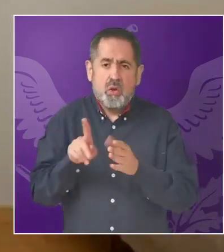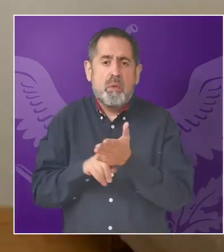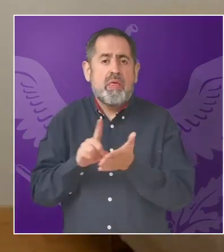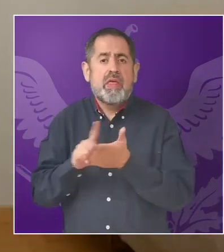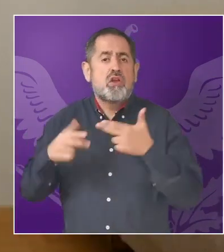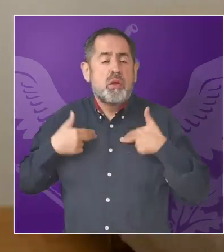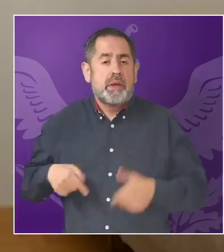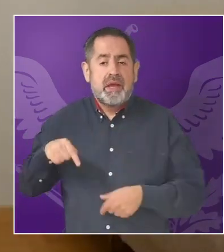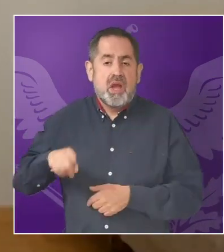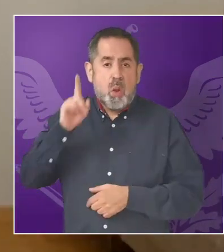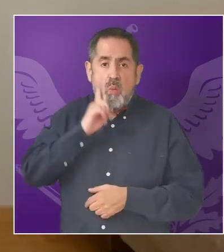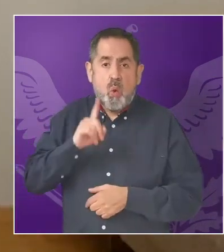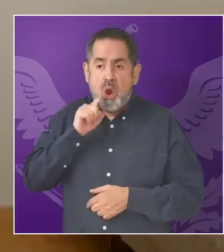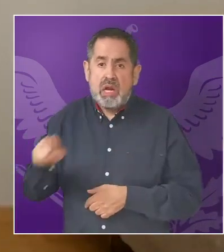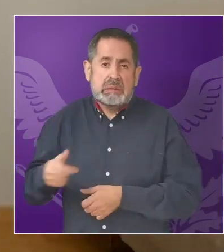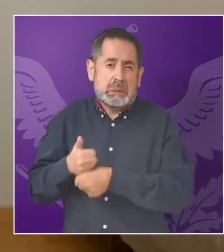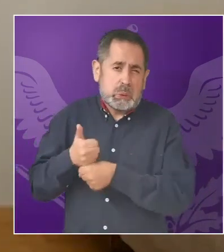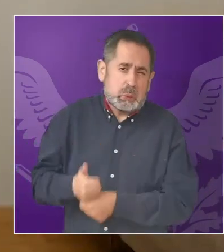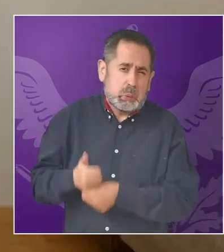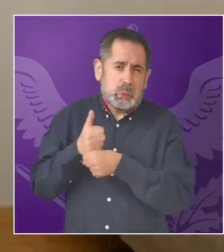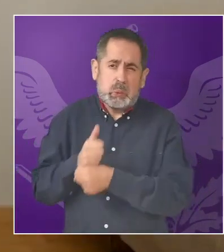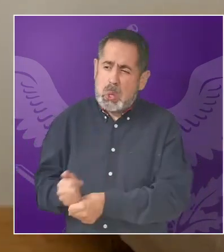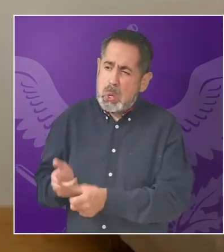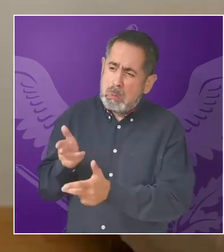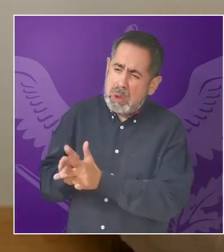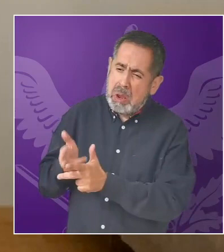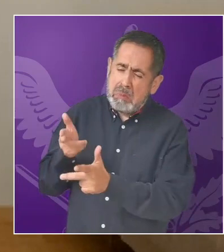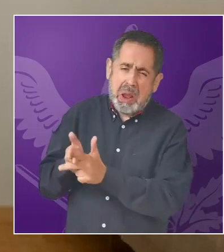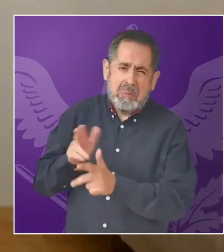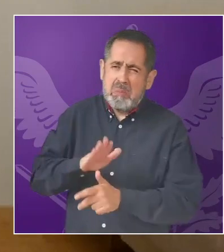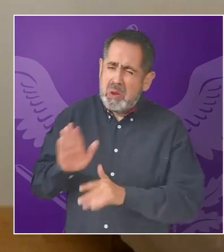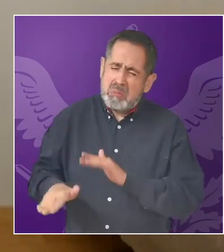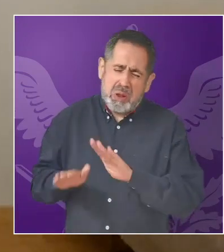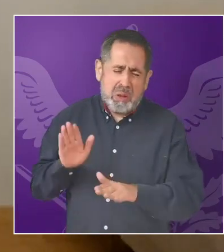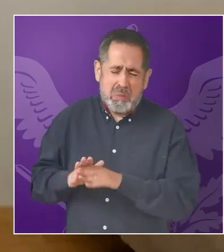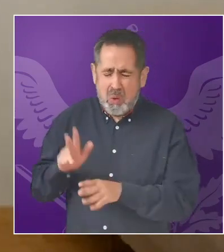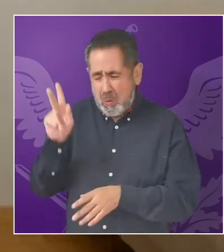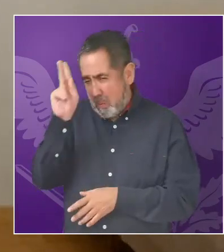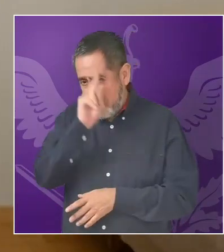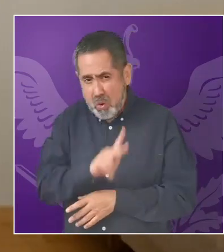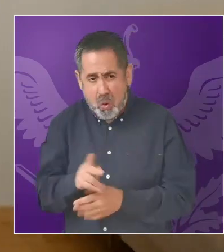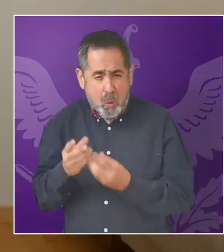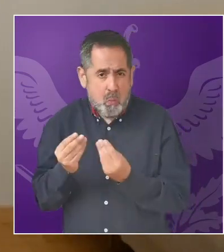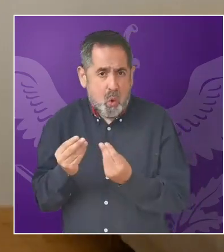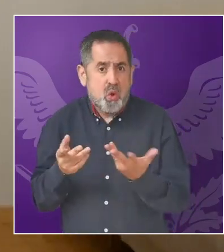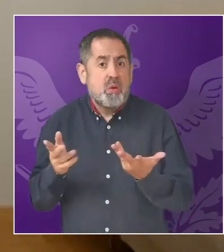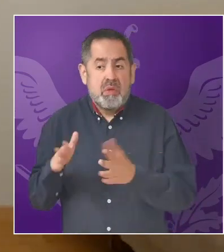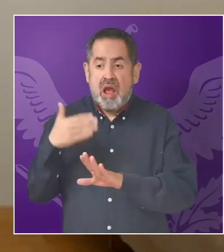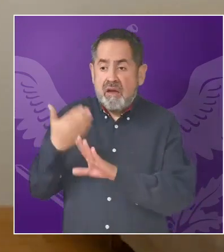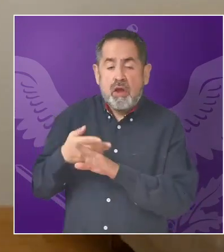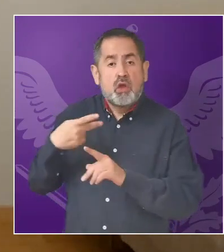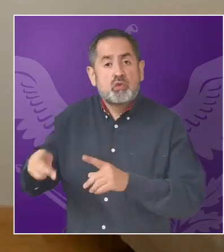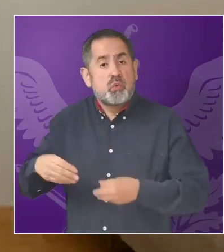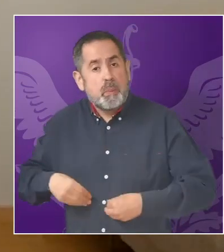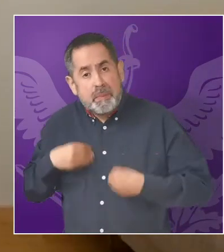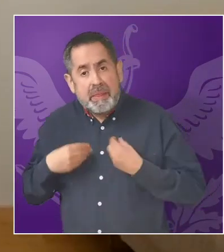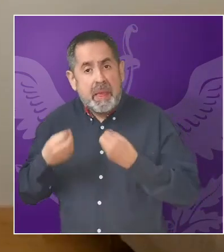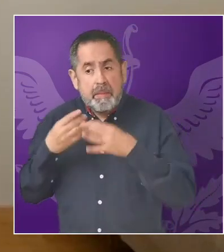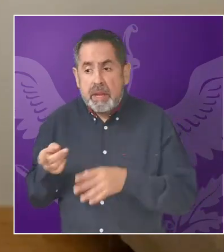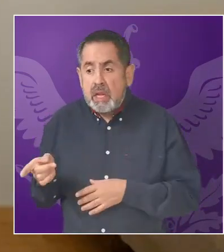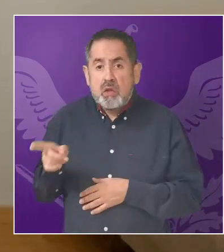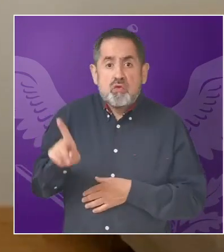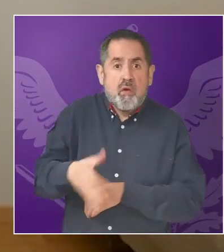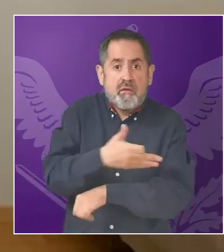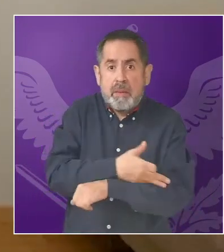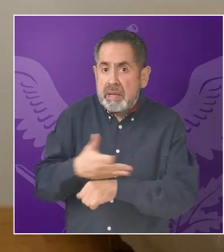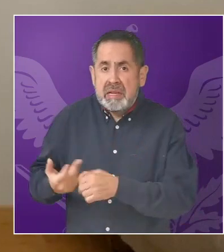de derechos humanos, las mujeres son las que están pagando un altísimo costo, una altísima factura, porque además se ven afectadas sus vidas,